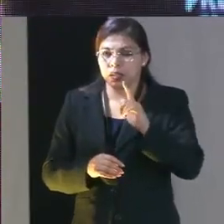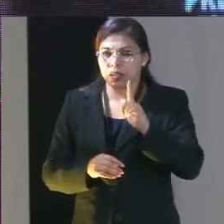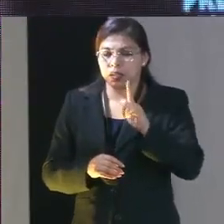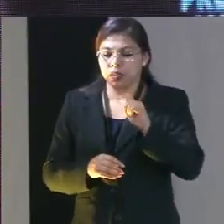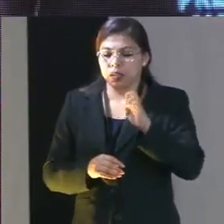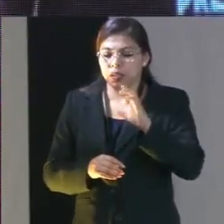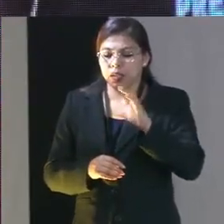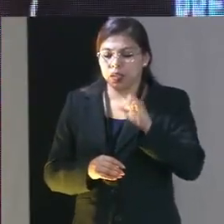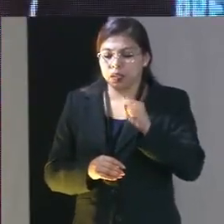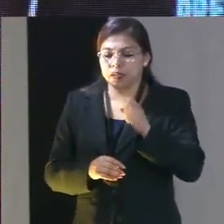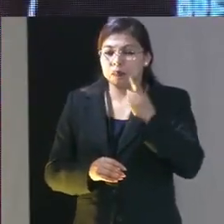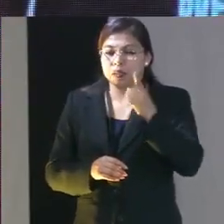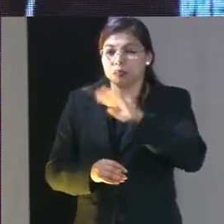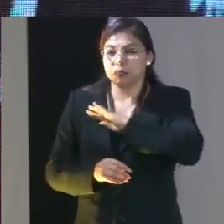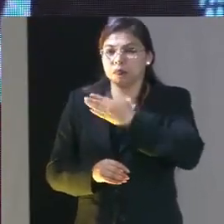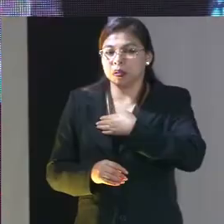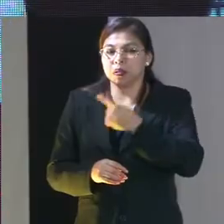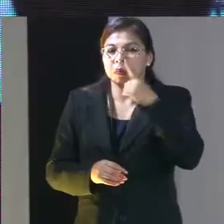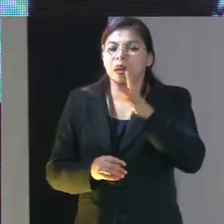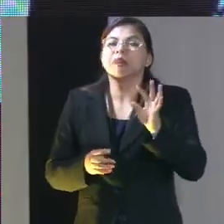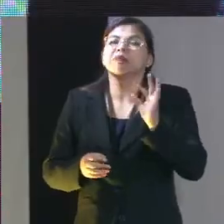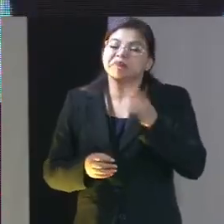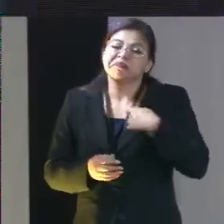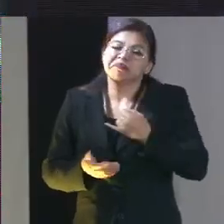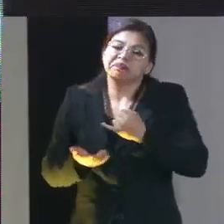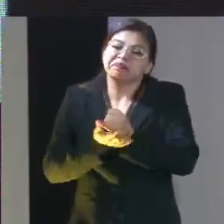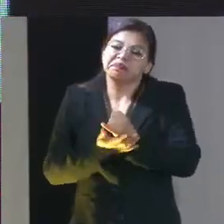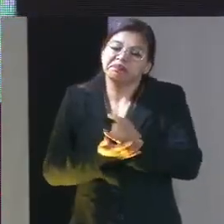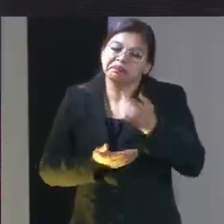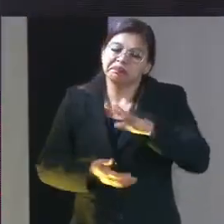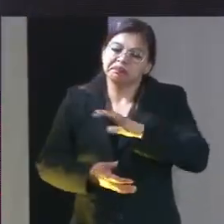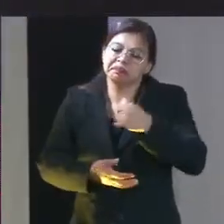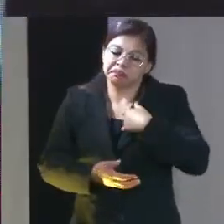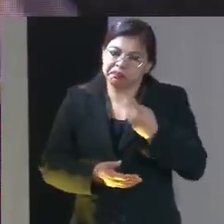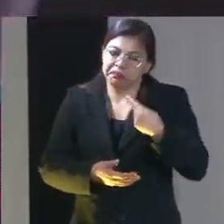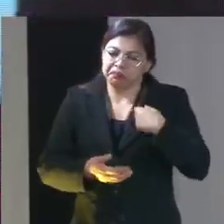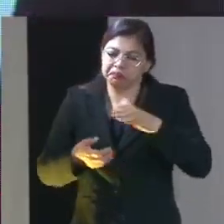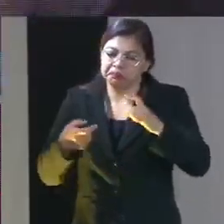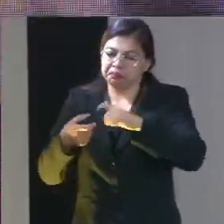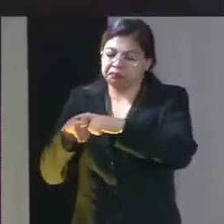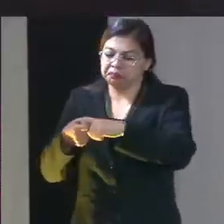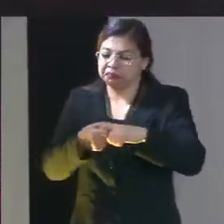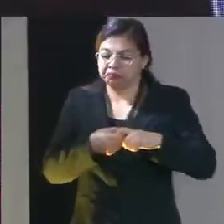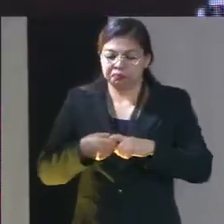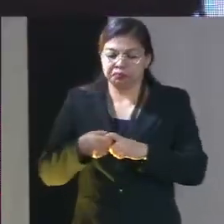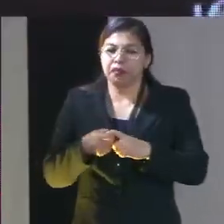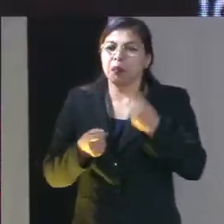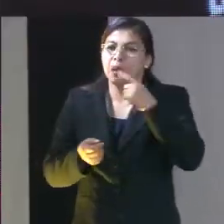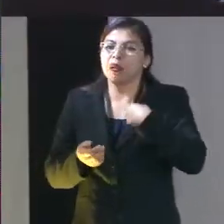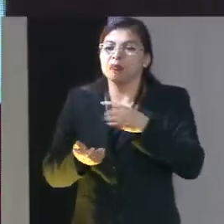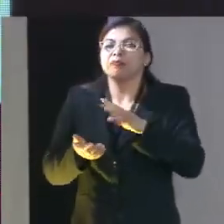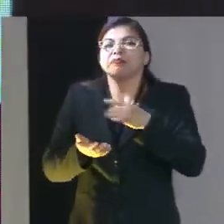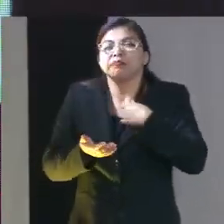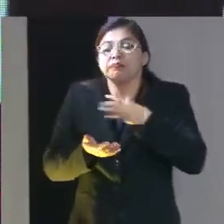españoles cuando deciden aliarse con ellos. ¿Por qué? No les voy a contar por qué, léanlo en el libro para que lo compren.